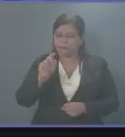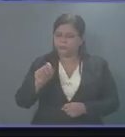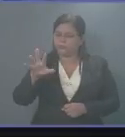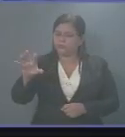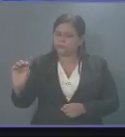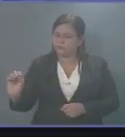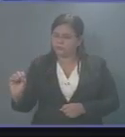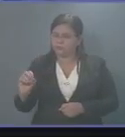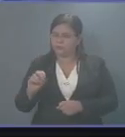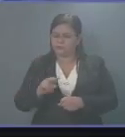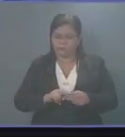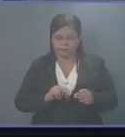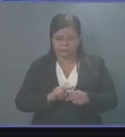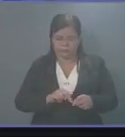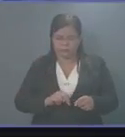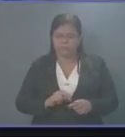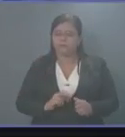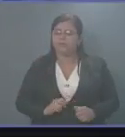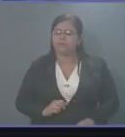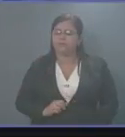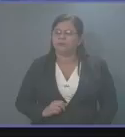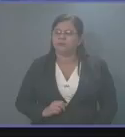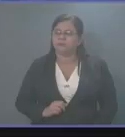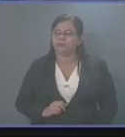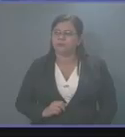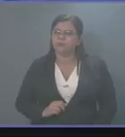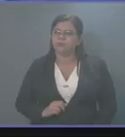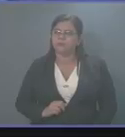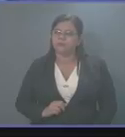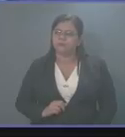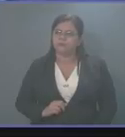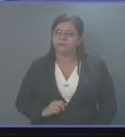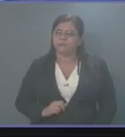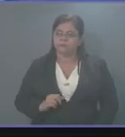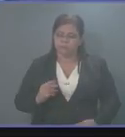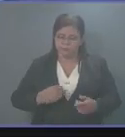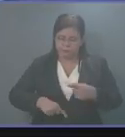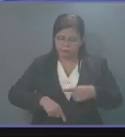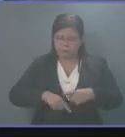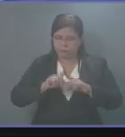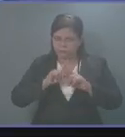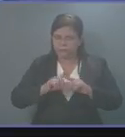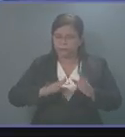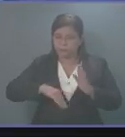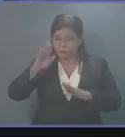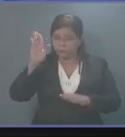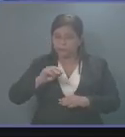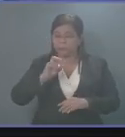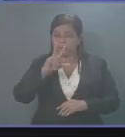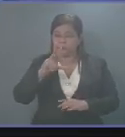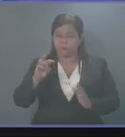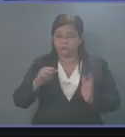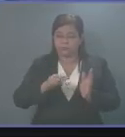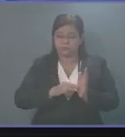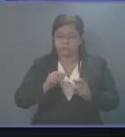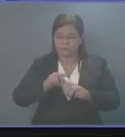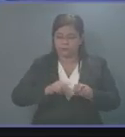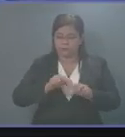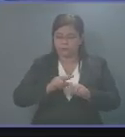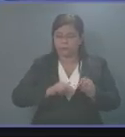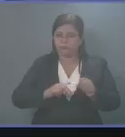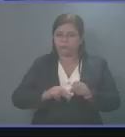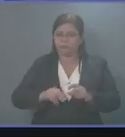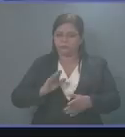$2.50 de dólar de los Estados Unidos de América, más de $3,000 de los Estados Unidos de América,